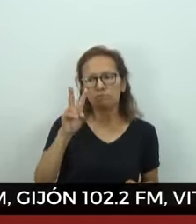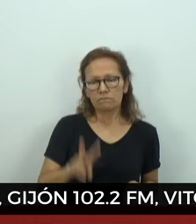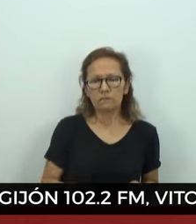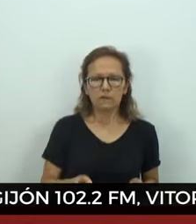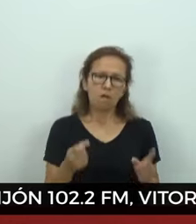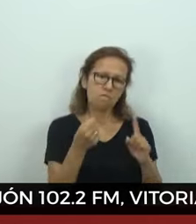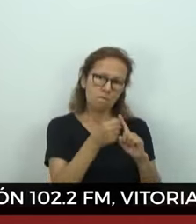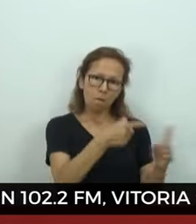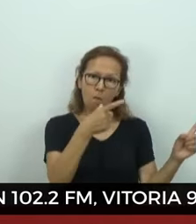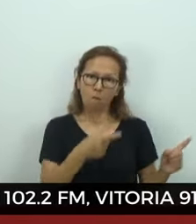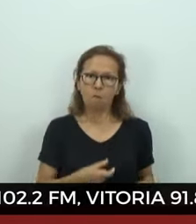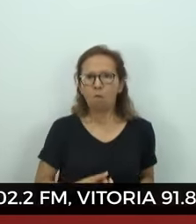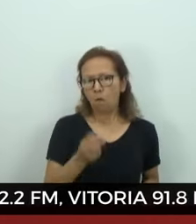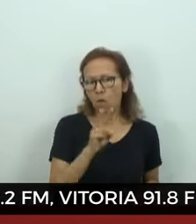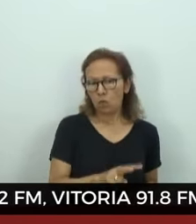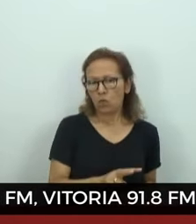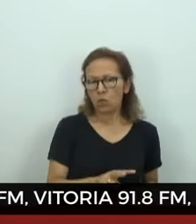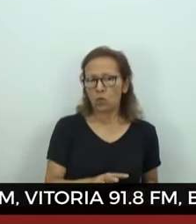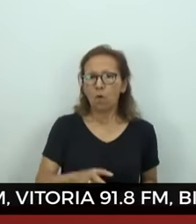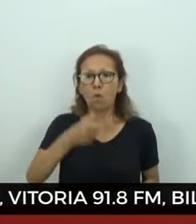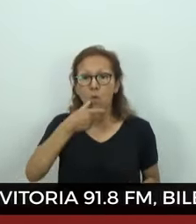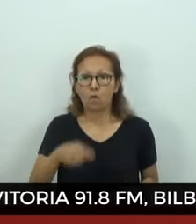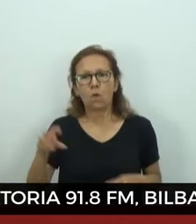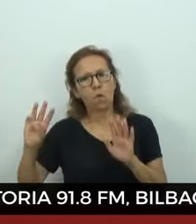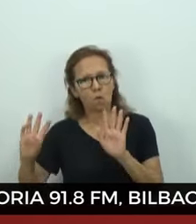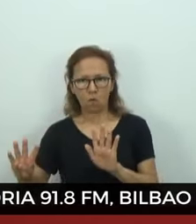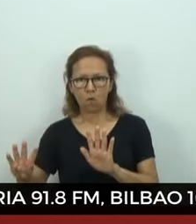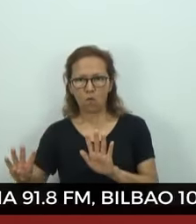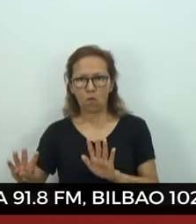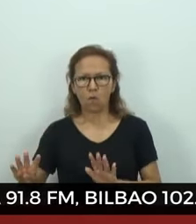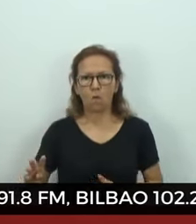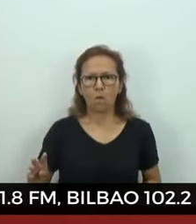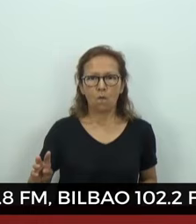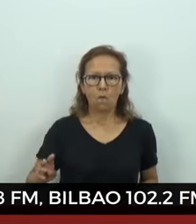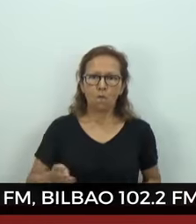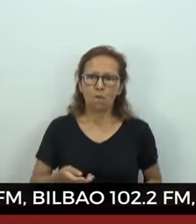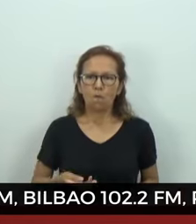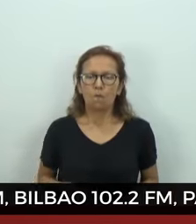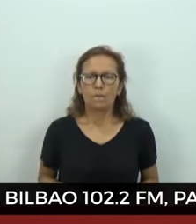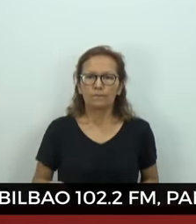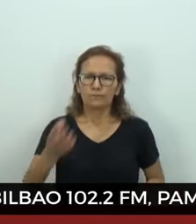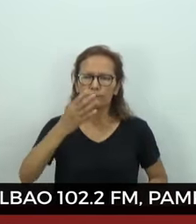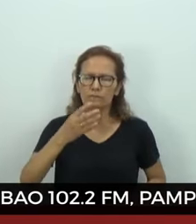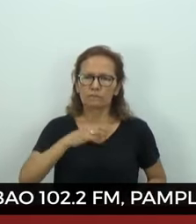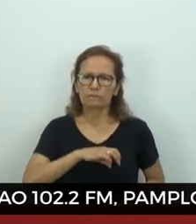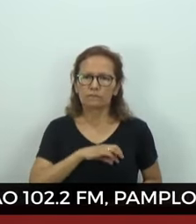9, donde dice el Señor: mi gracia es todo lo que necesitas.